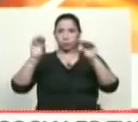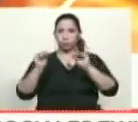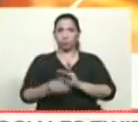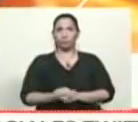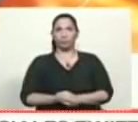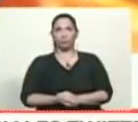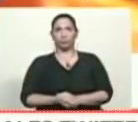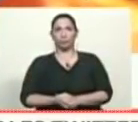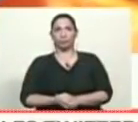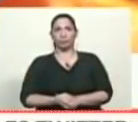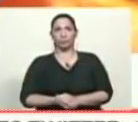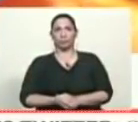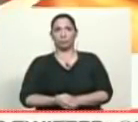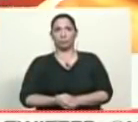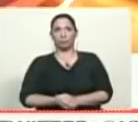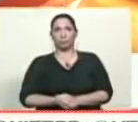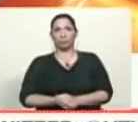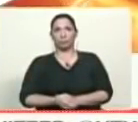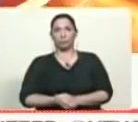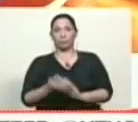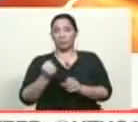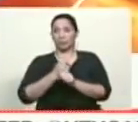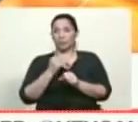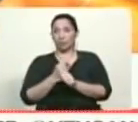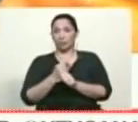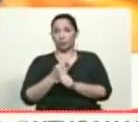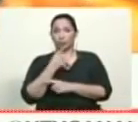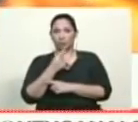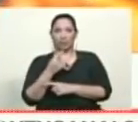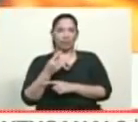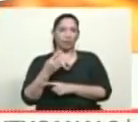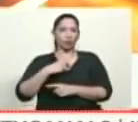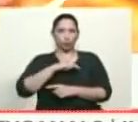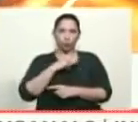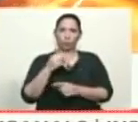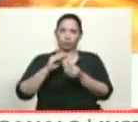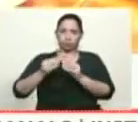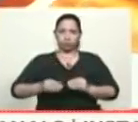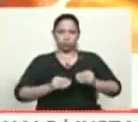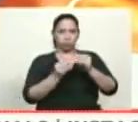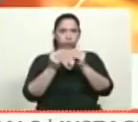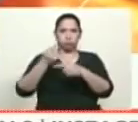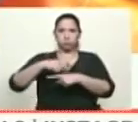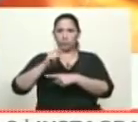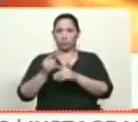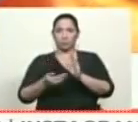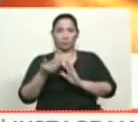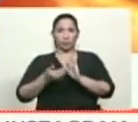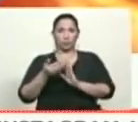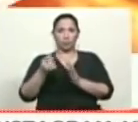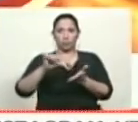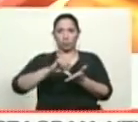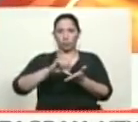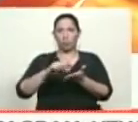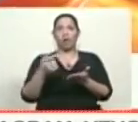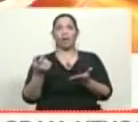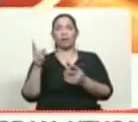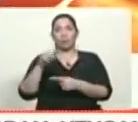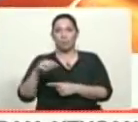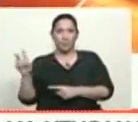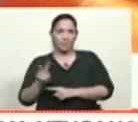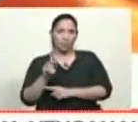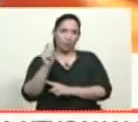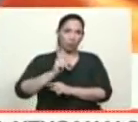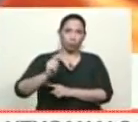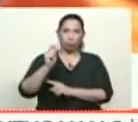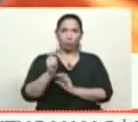debido a este ataque. Estamos trabajando, pero como le dije, estamos recuperando primero la parte más importante. Y en los valles del Tuy tenemos fuera Yare, Ocumare